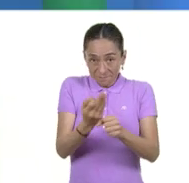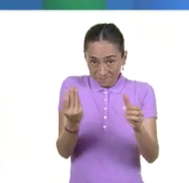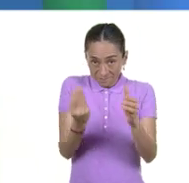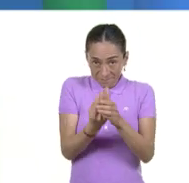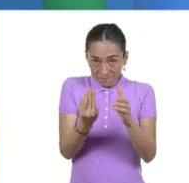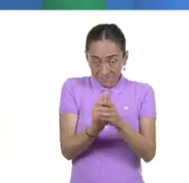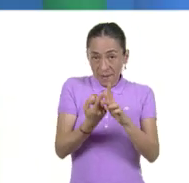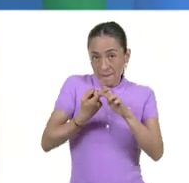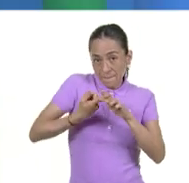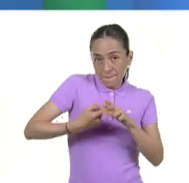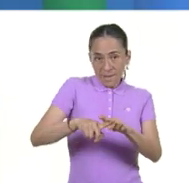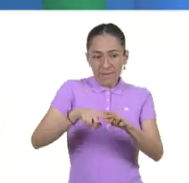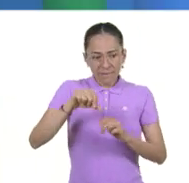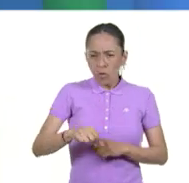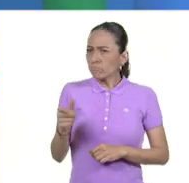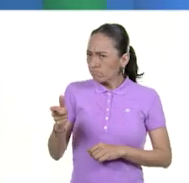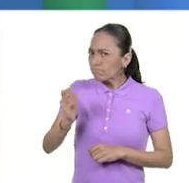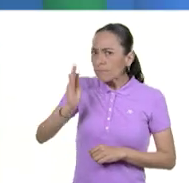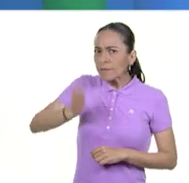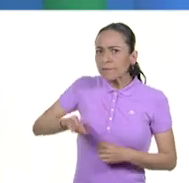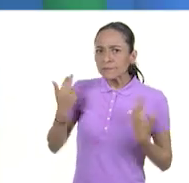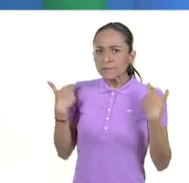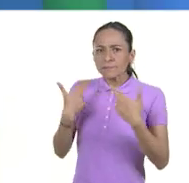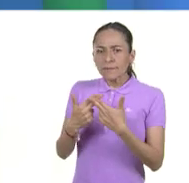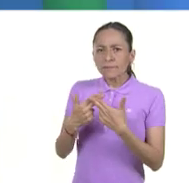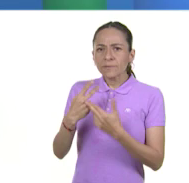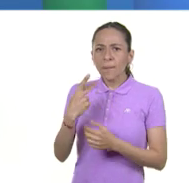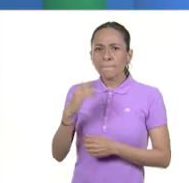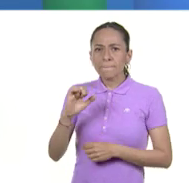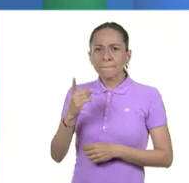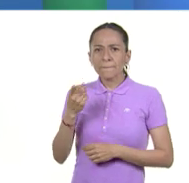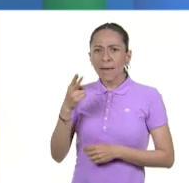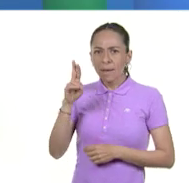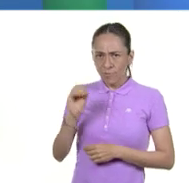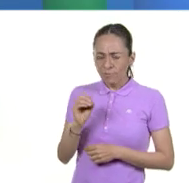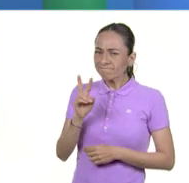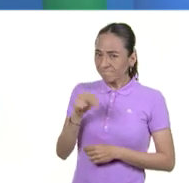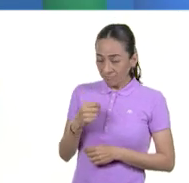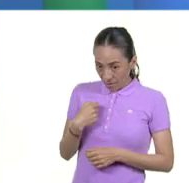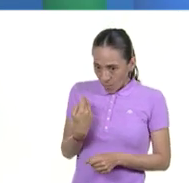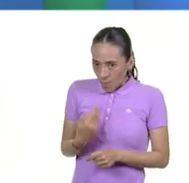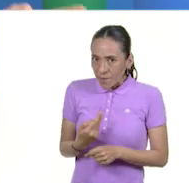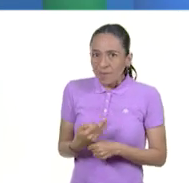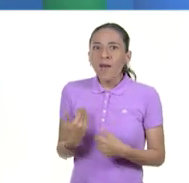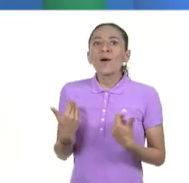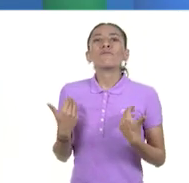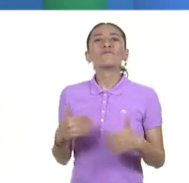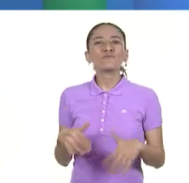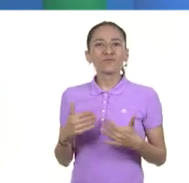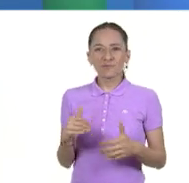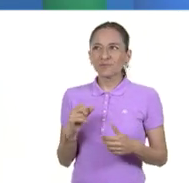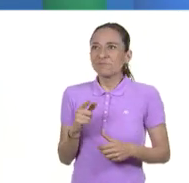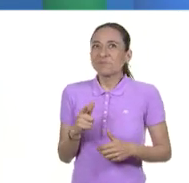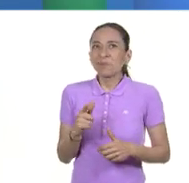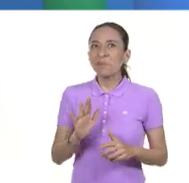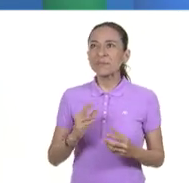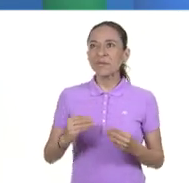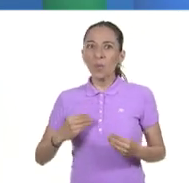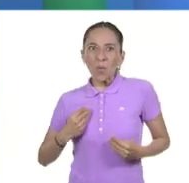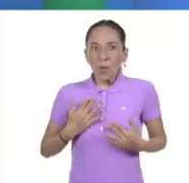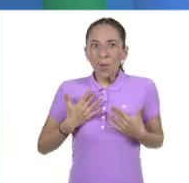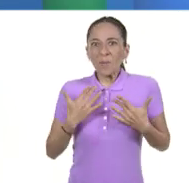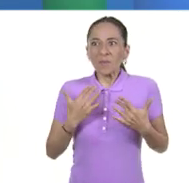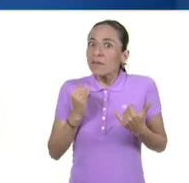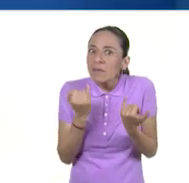De acuerdo, maestro Pedro, esto se va a poner muy movido, como la gente que se mueve por el mundo.